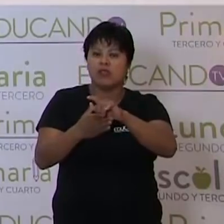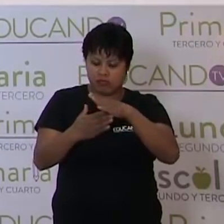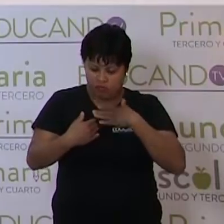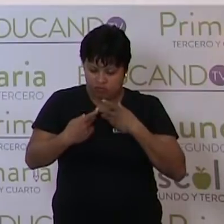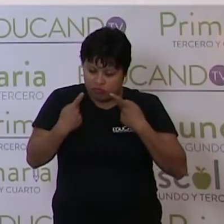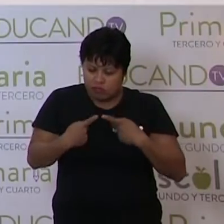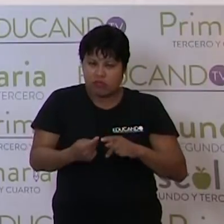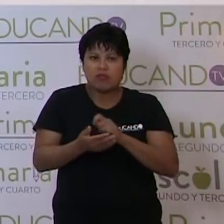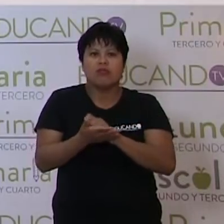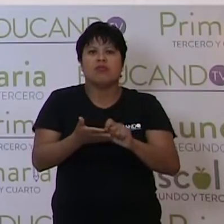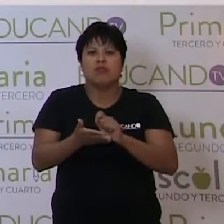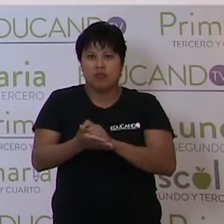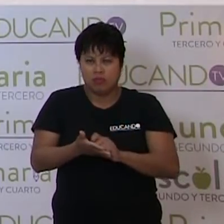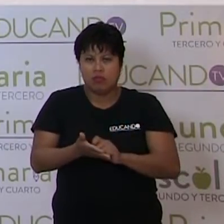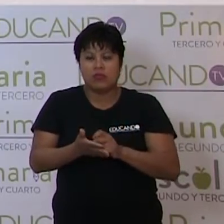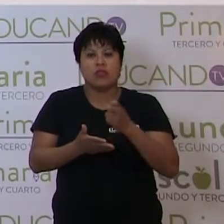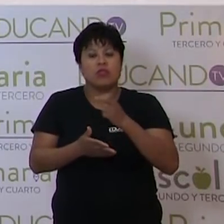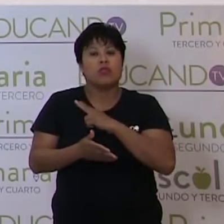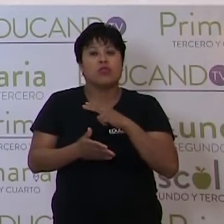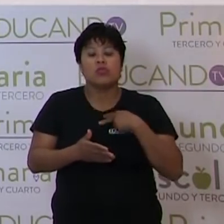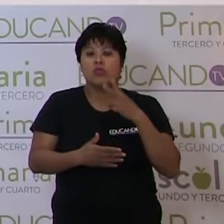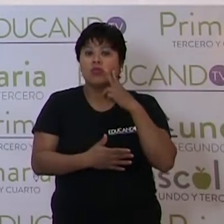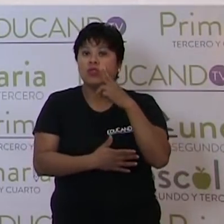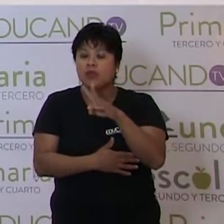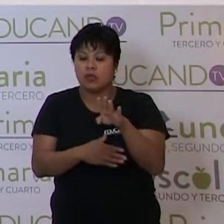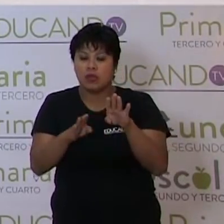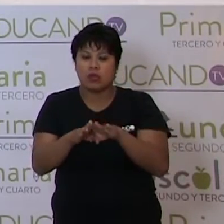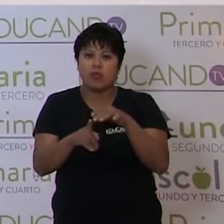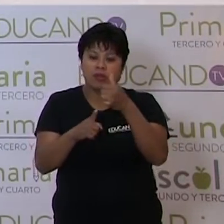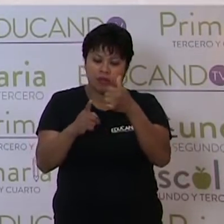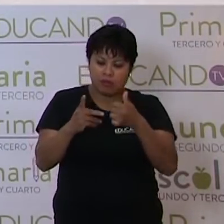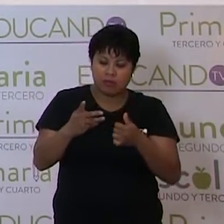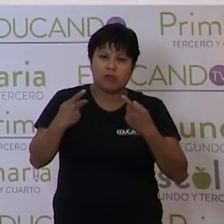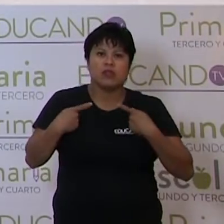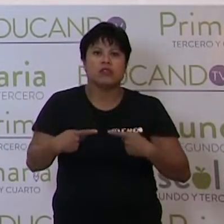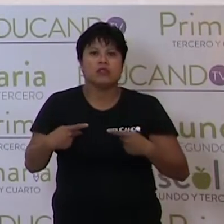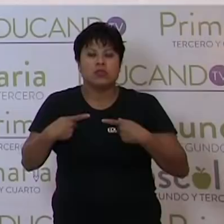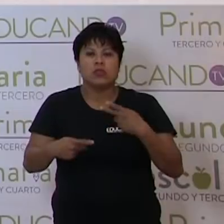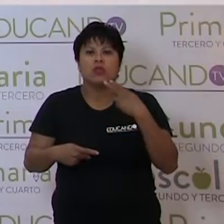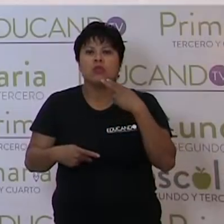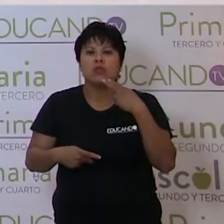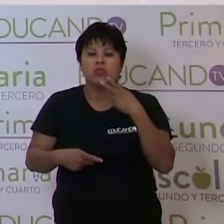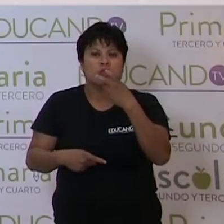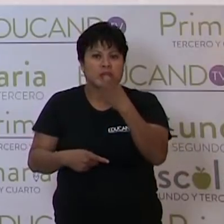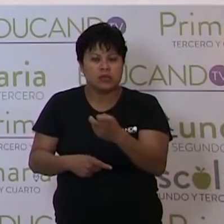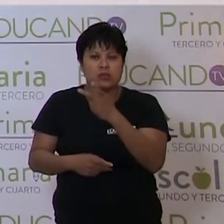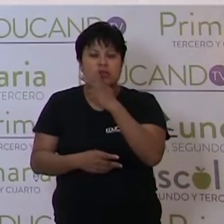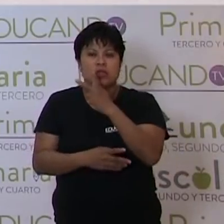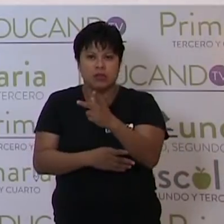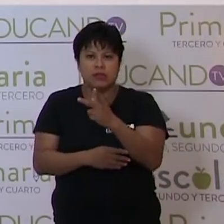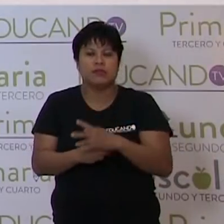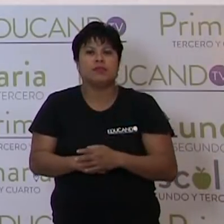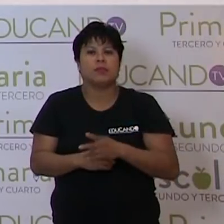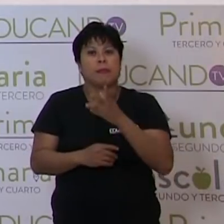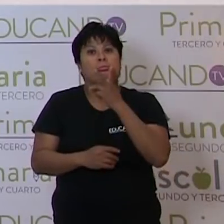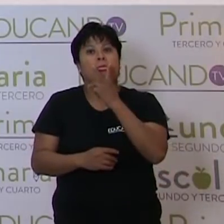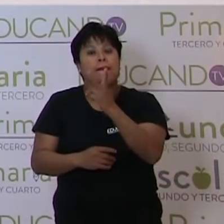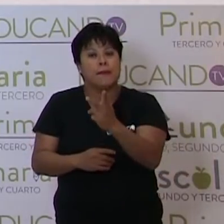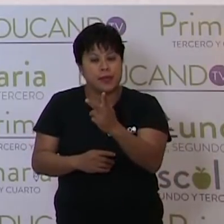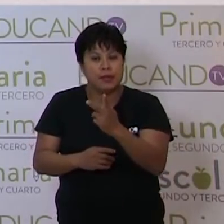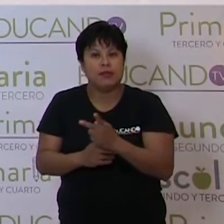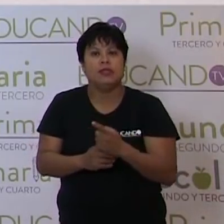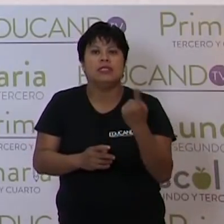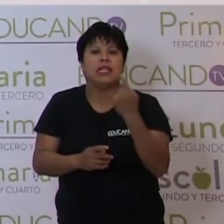ese texto. Y vamos a ver cómo estas personas utilizan estas palabras. Palabras